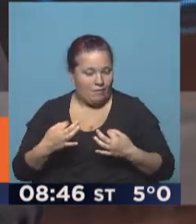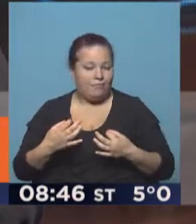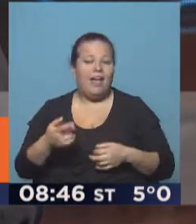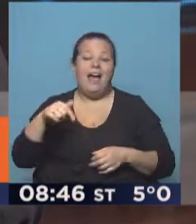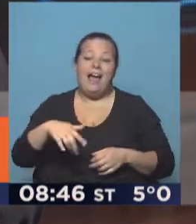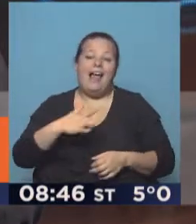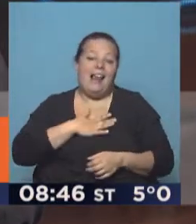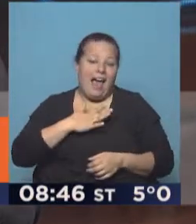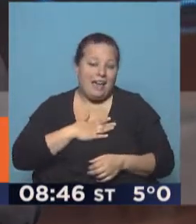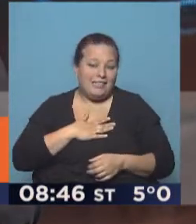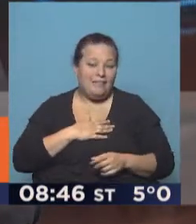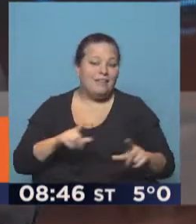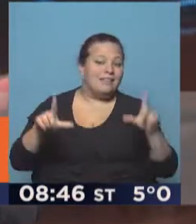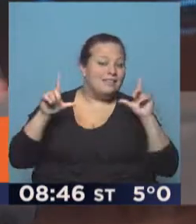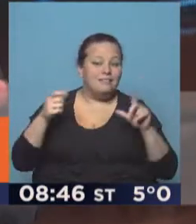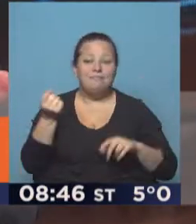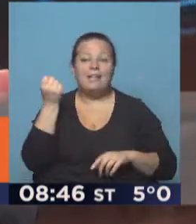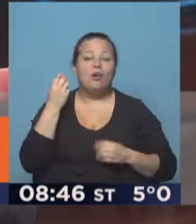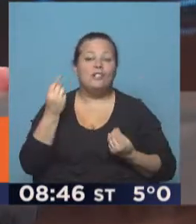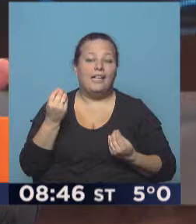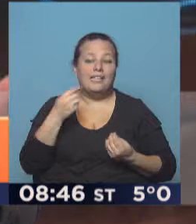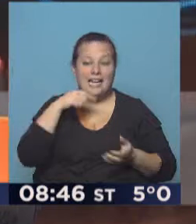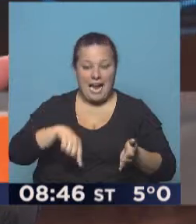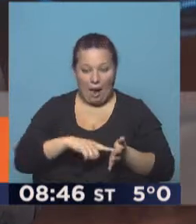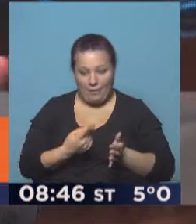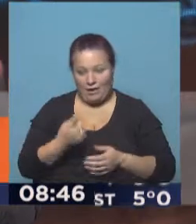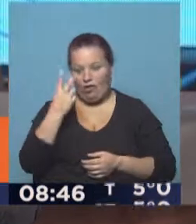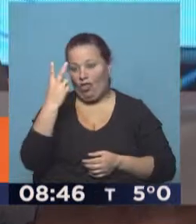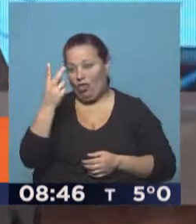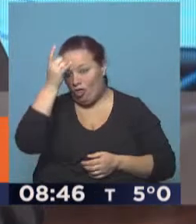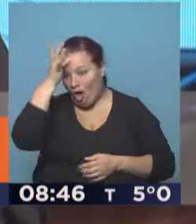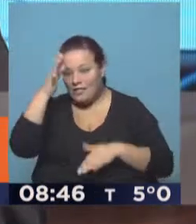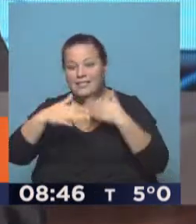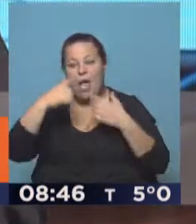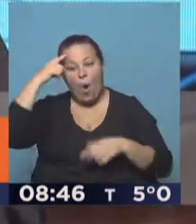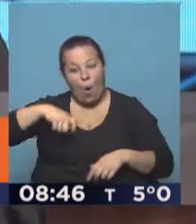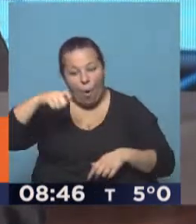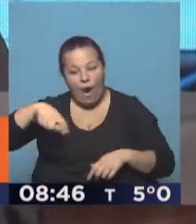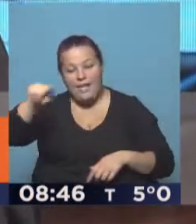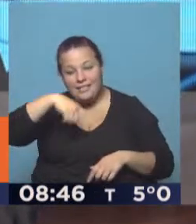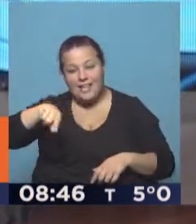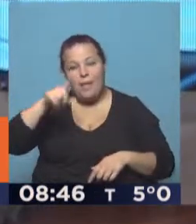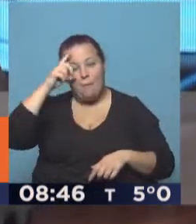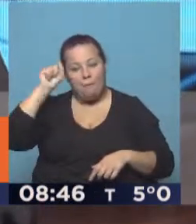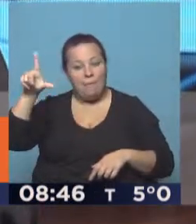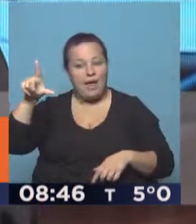Acá, lamentablemente, los que se destacan, básicamente, por ejemplo, en la Ciudad de Buenos Aires hay 12 jueces que son los jueces de